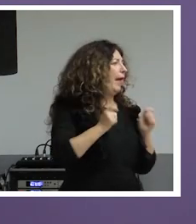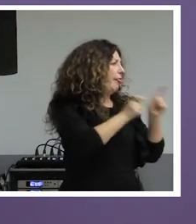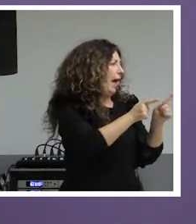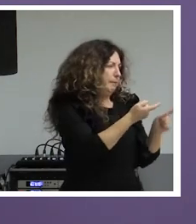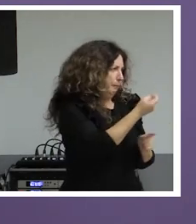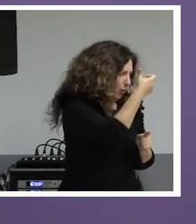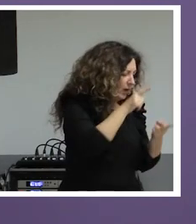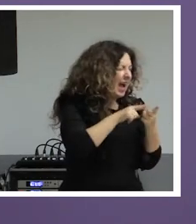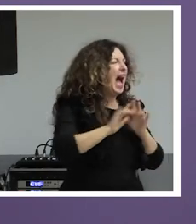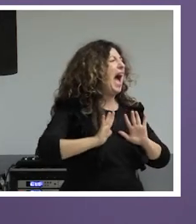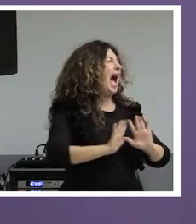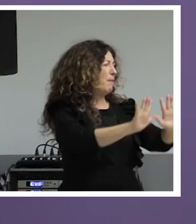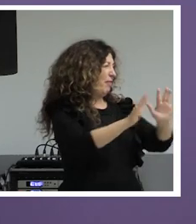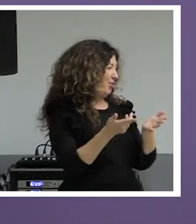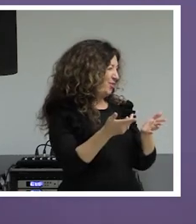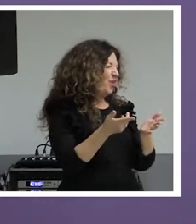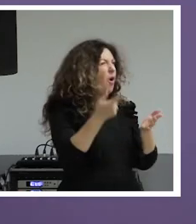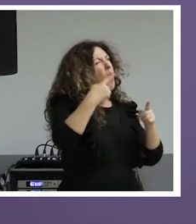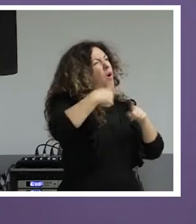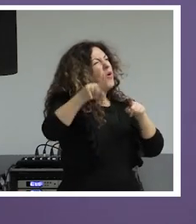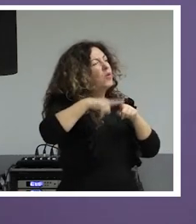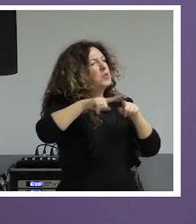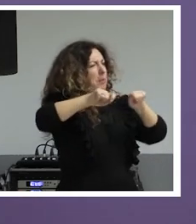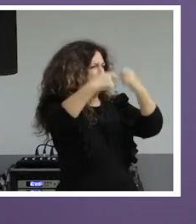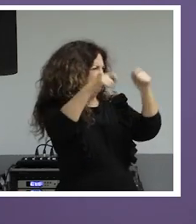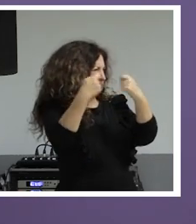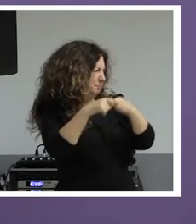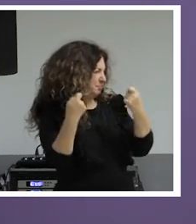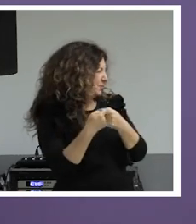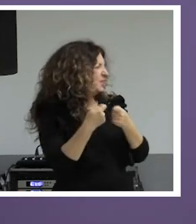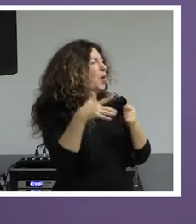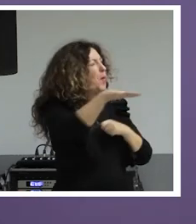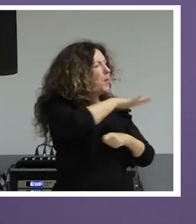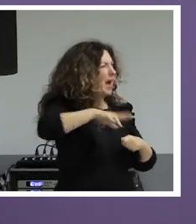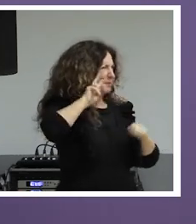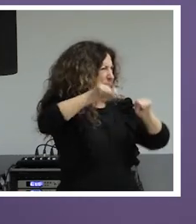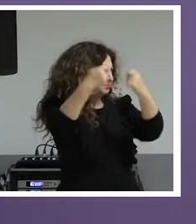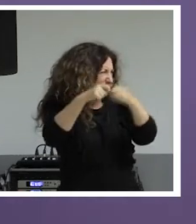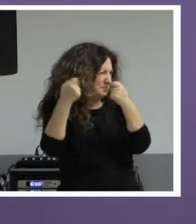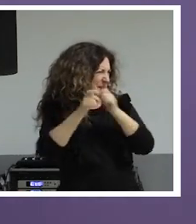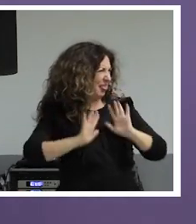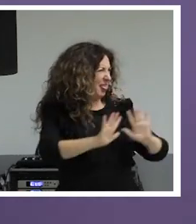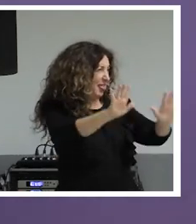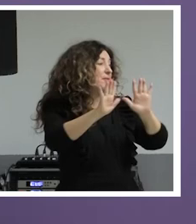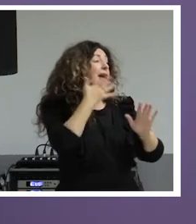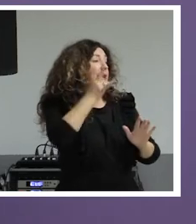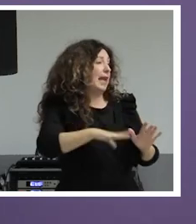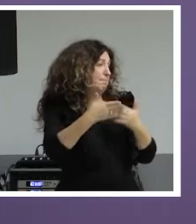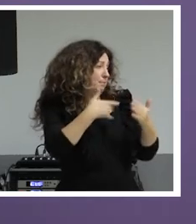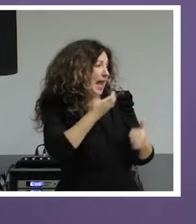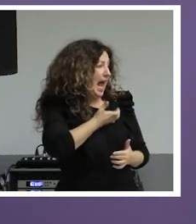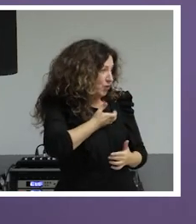encontrado problemas que son comunes prácticamente en todos los territorios no falta de dotaciones públicas